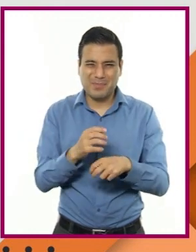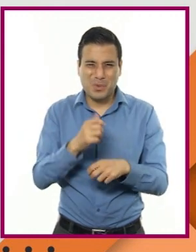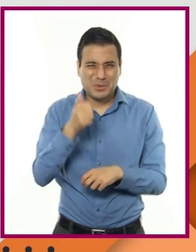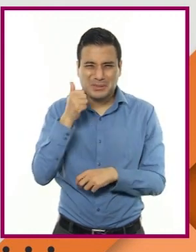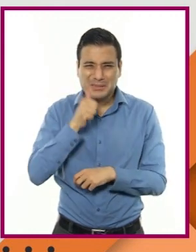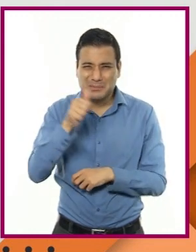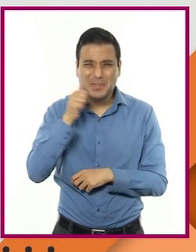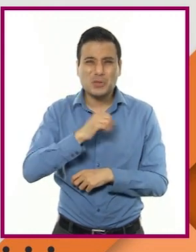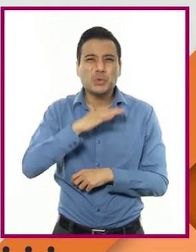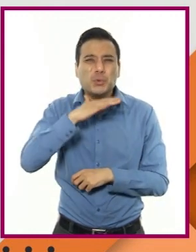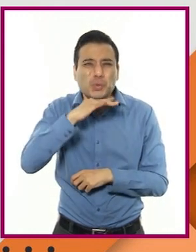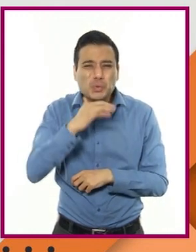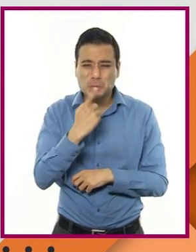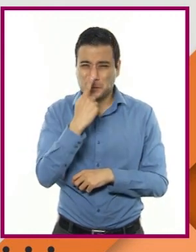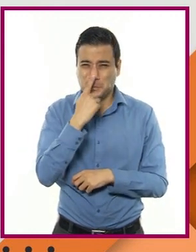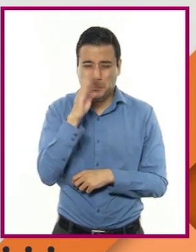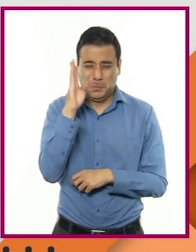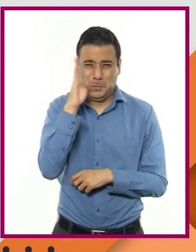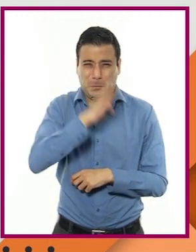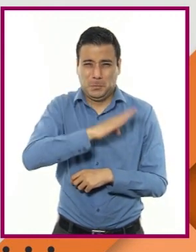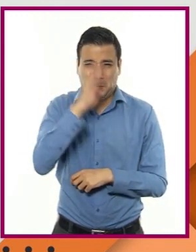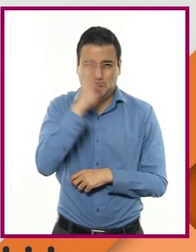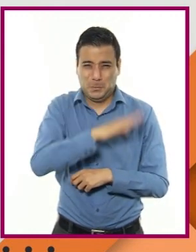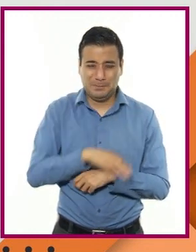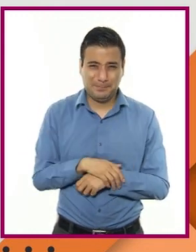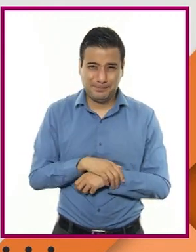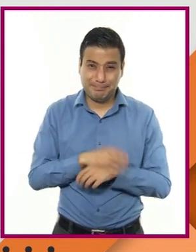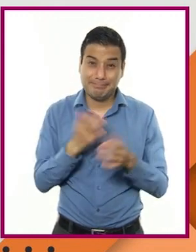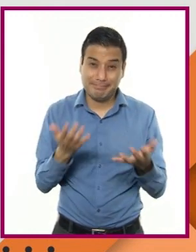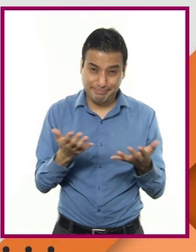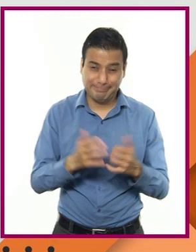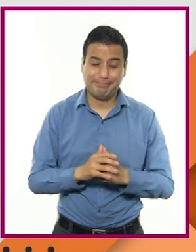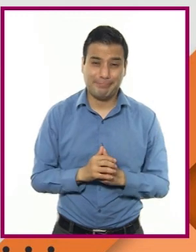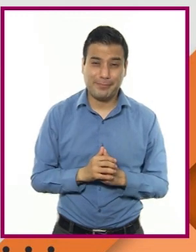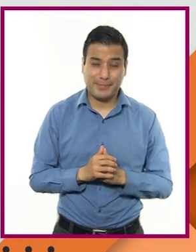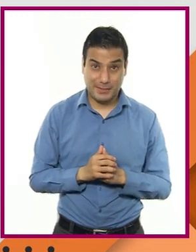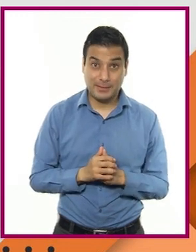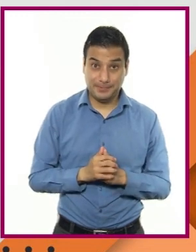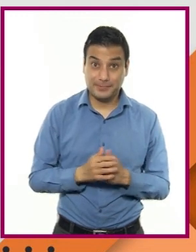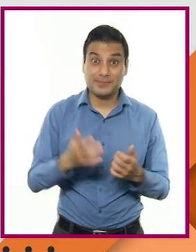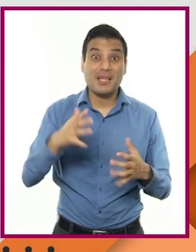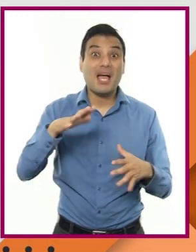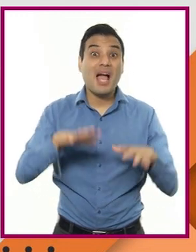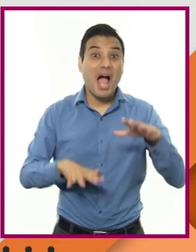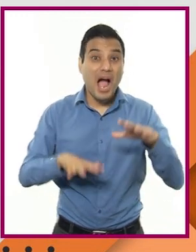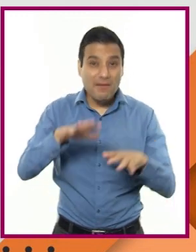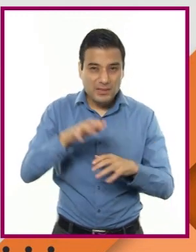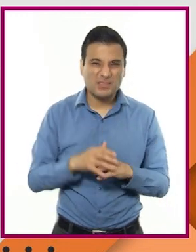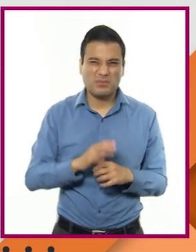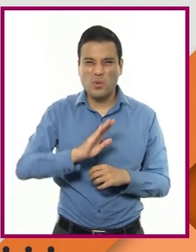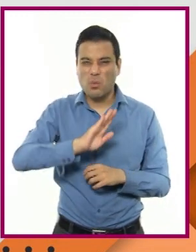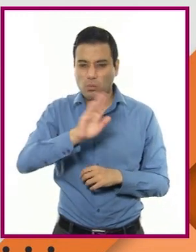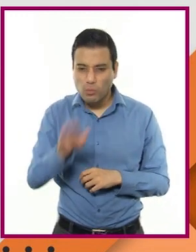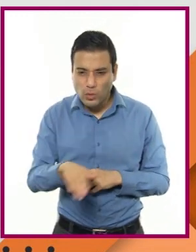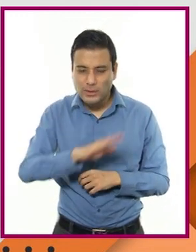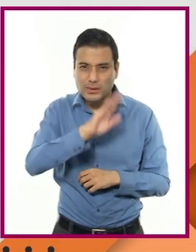inhumanos, lo cual, aunado a diversas enfermedades, daban como resultado un alto número de muertes de africanos que